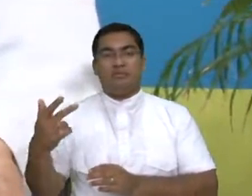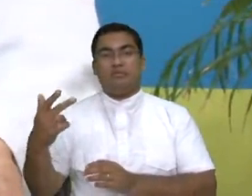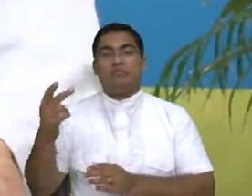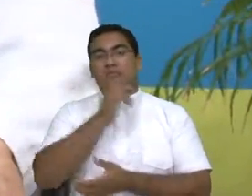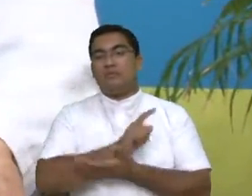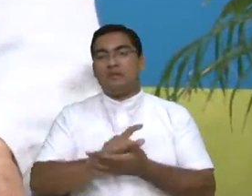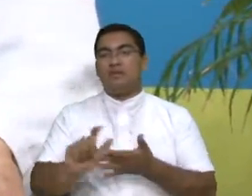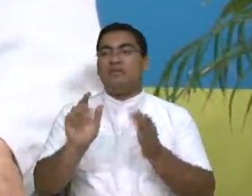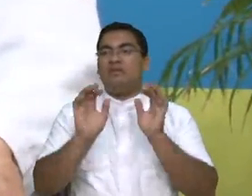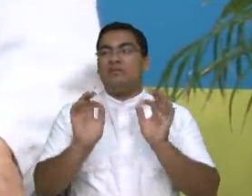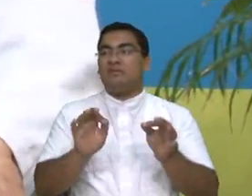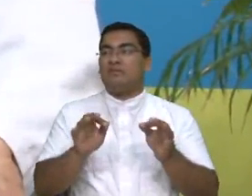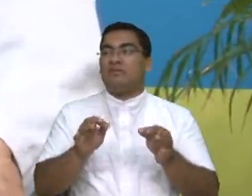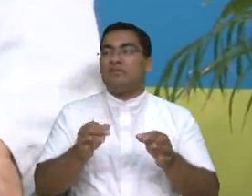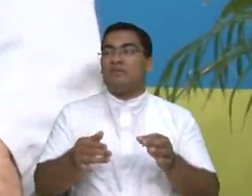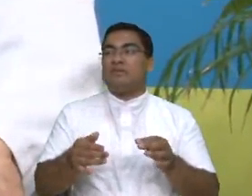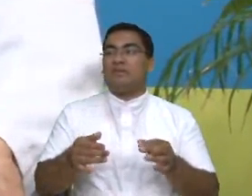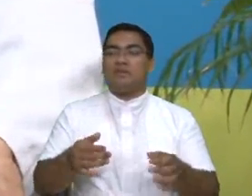purificado, ¿verdad? ¿Eso purificado?